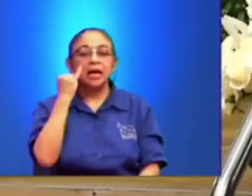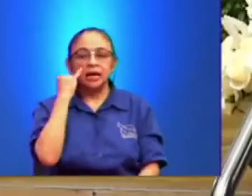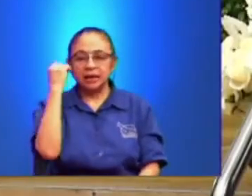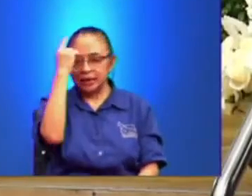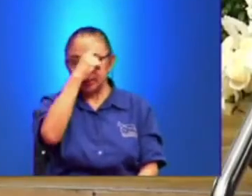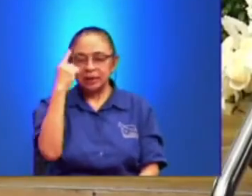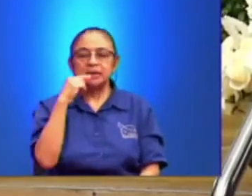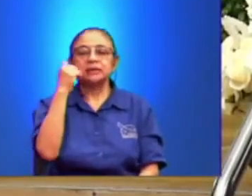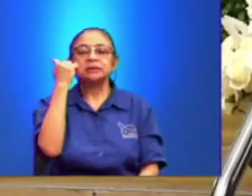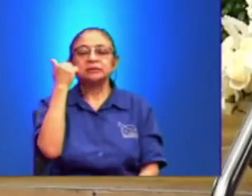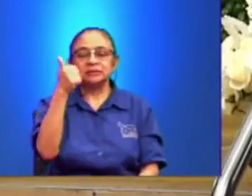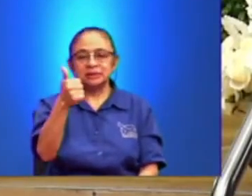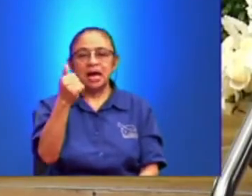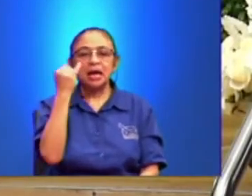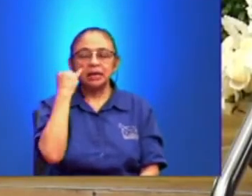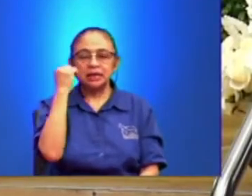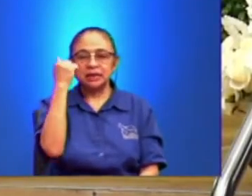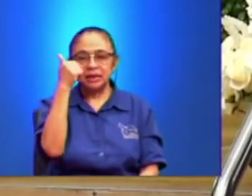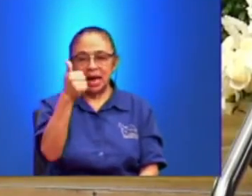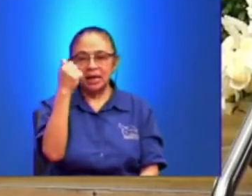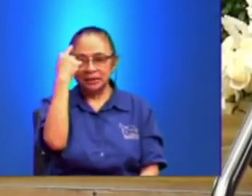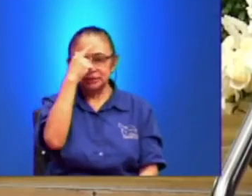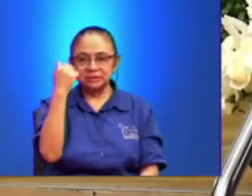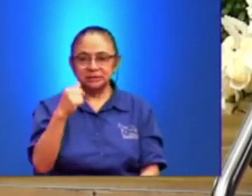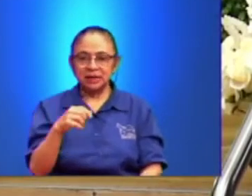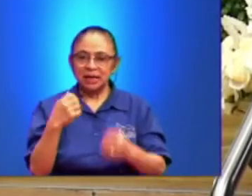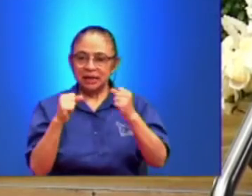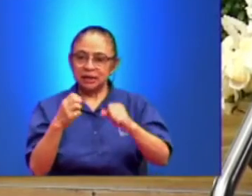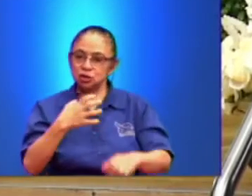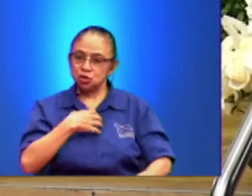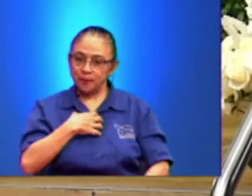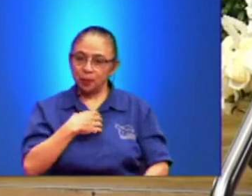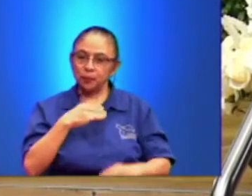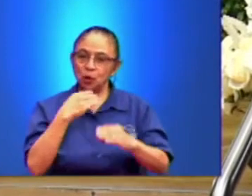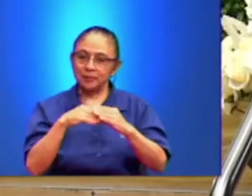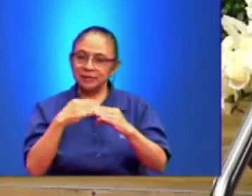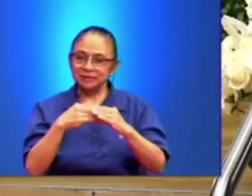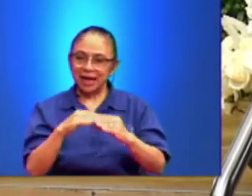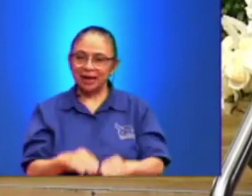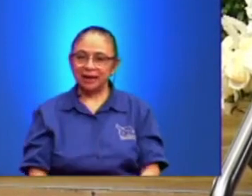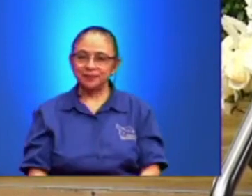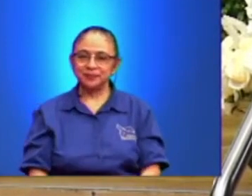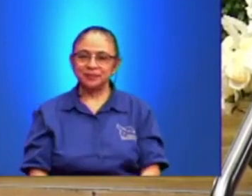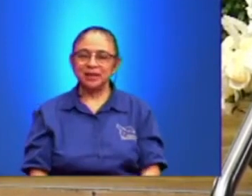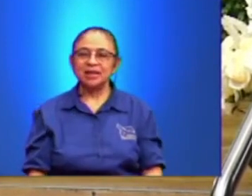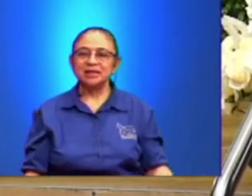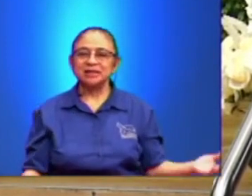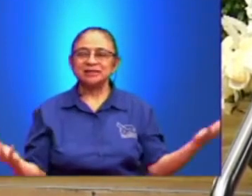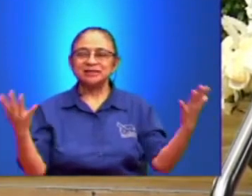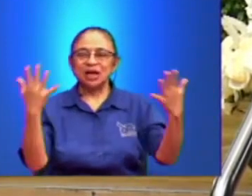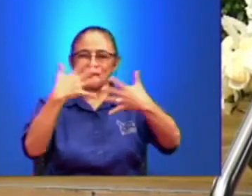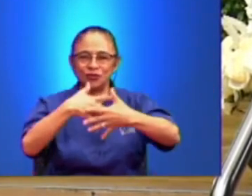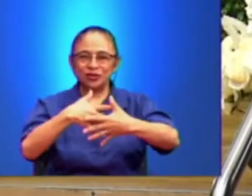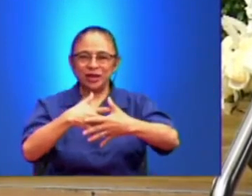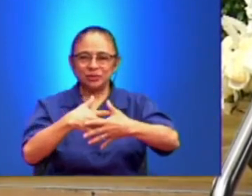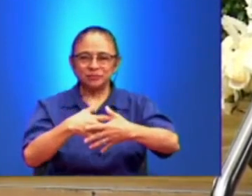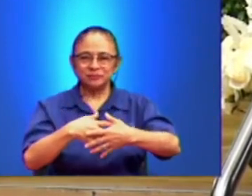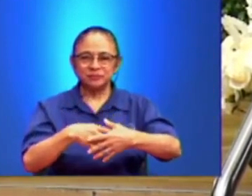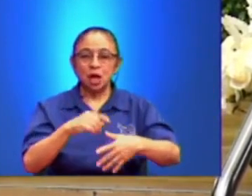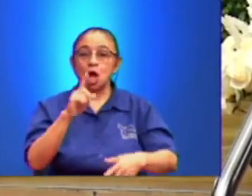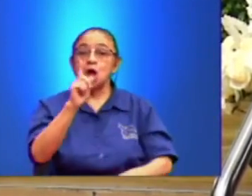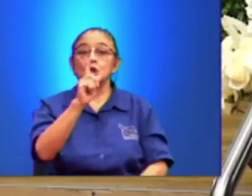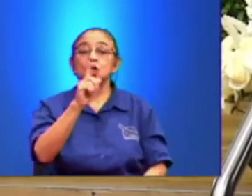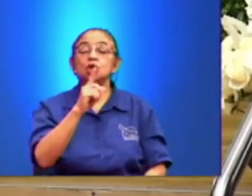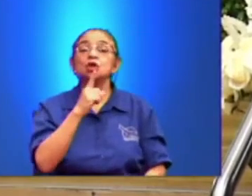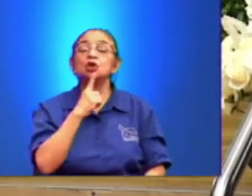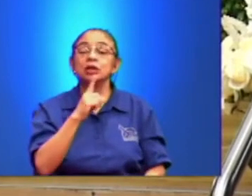su propio el mensaje a tal punto que los estudiosos y lograr se confundieron el ellos dijeron no él está hablando de sí